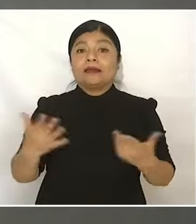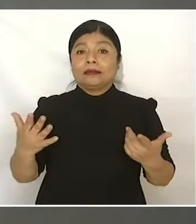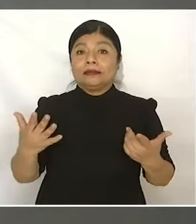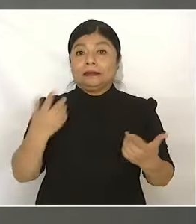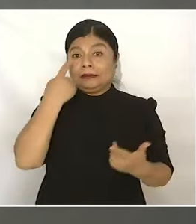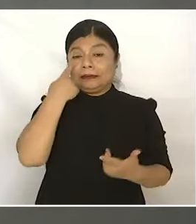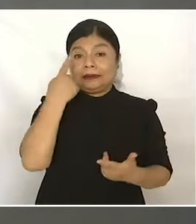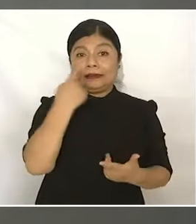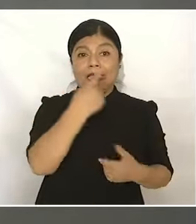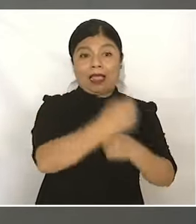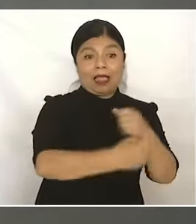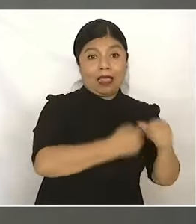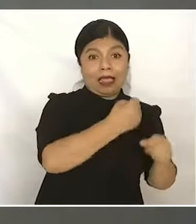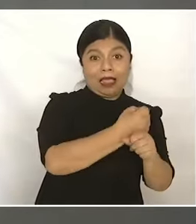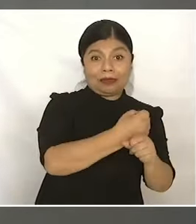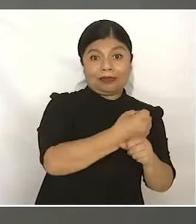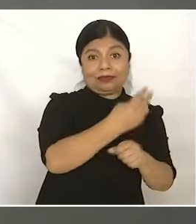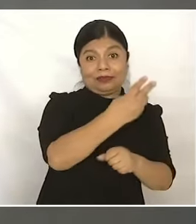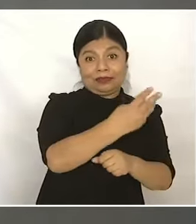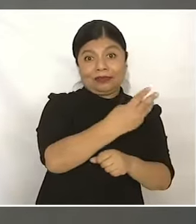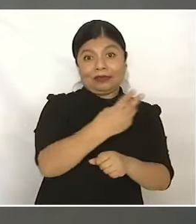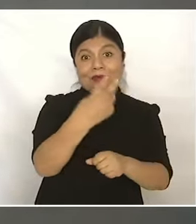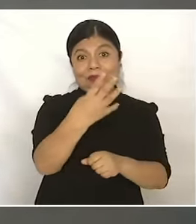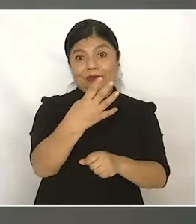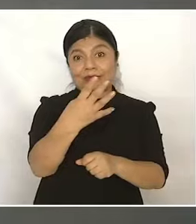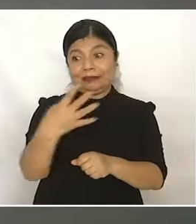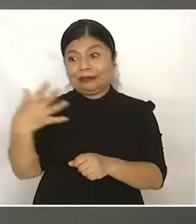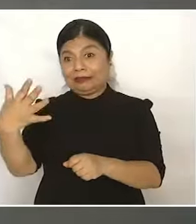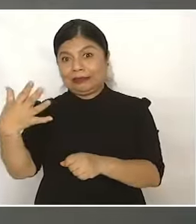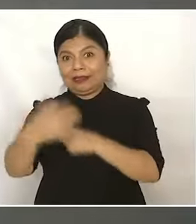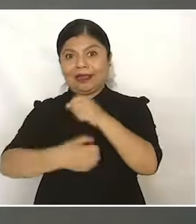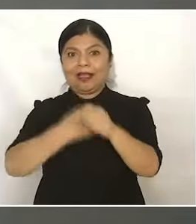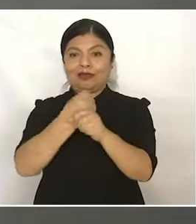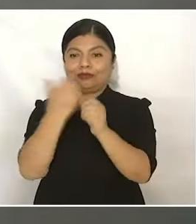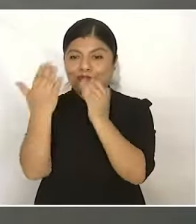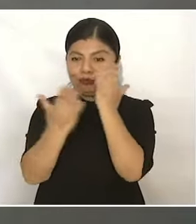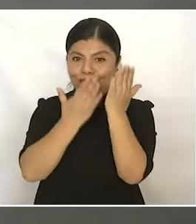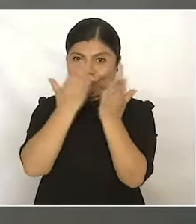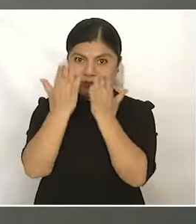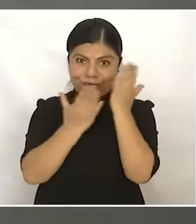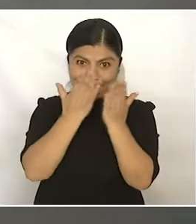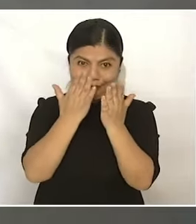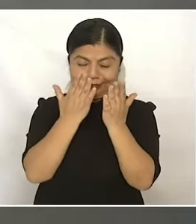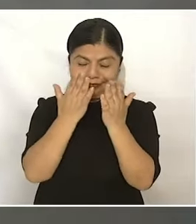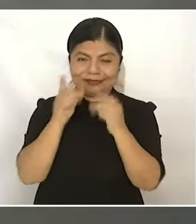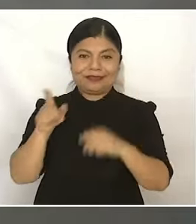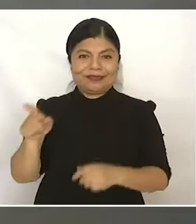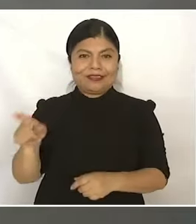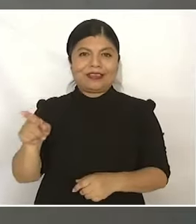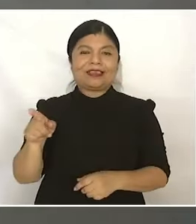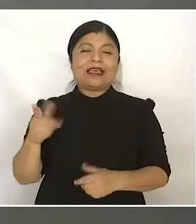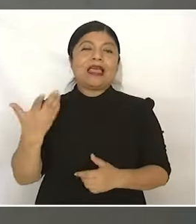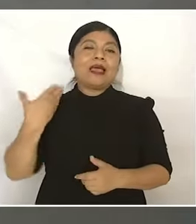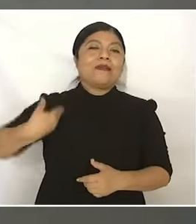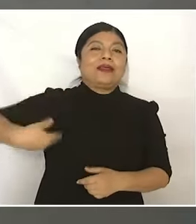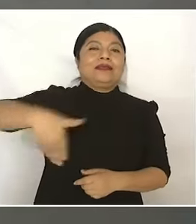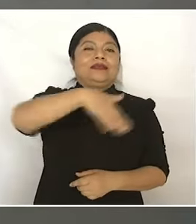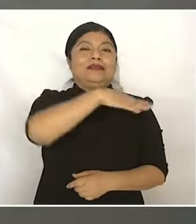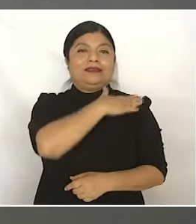4 de doctorado. Bueno, ¿qué nivel creen que tiene la próxima